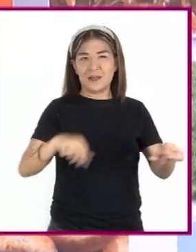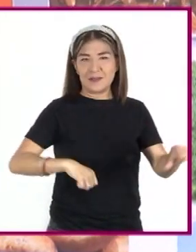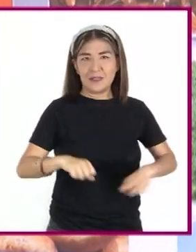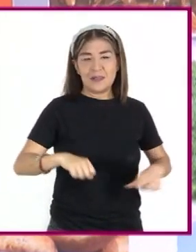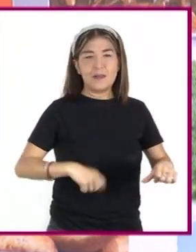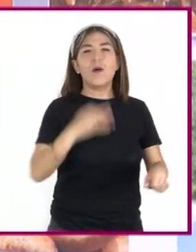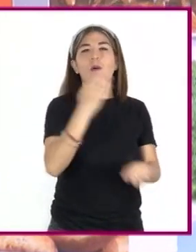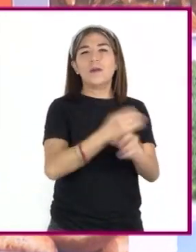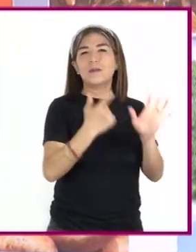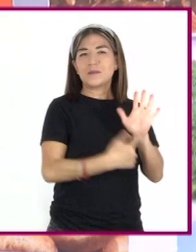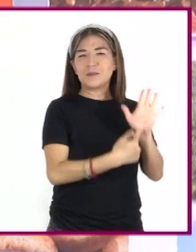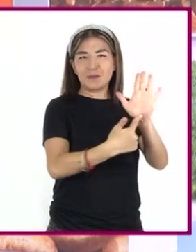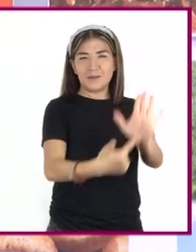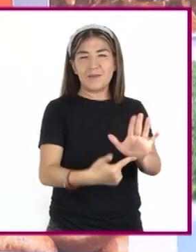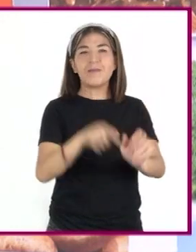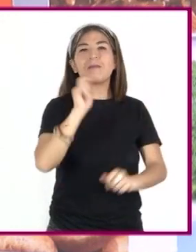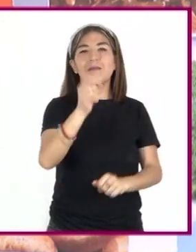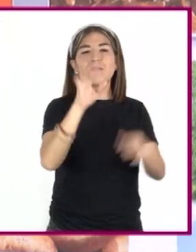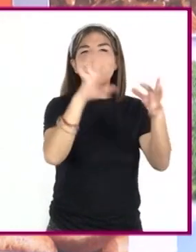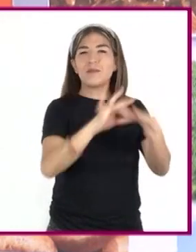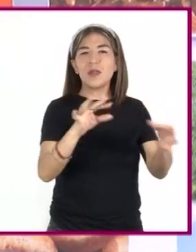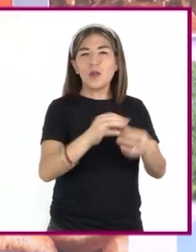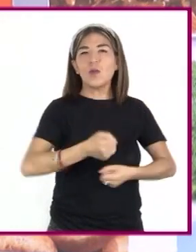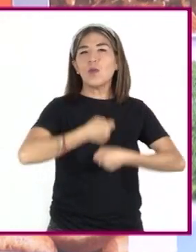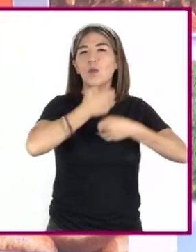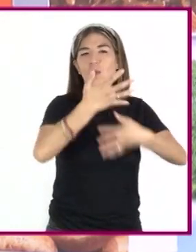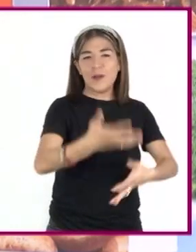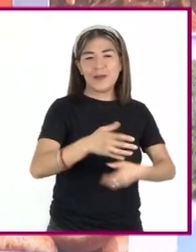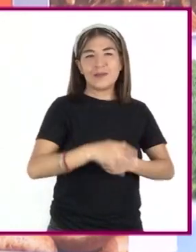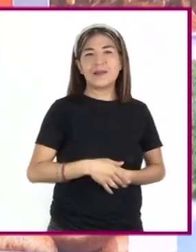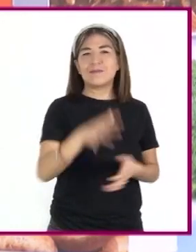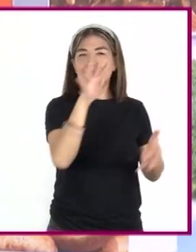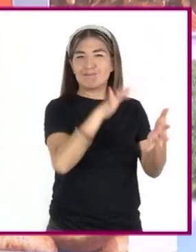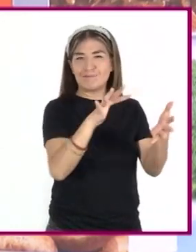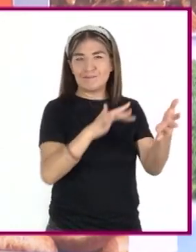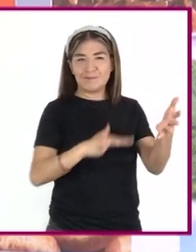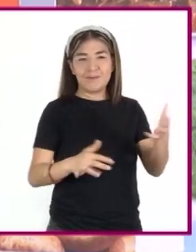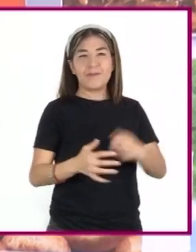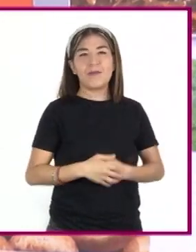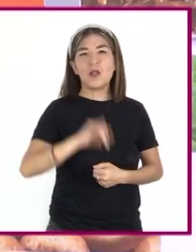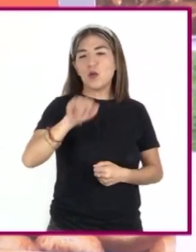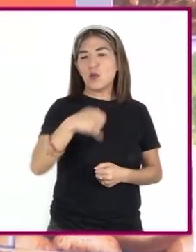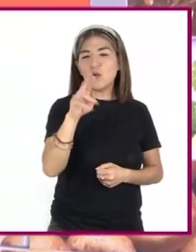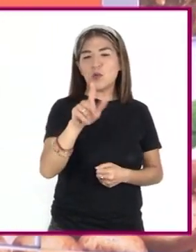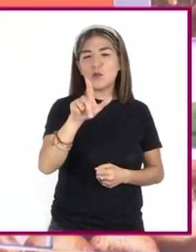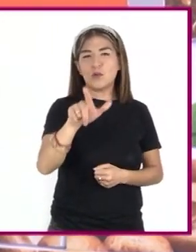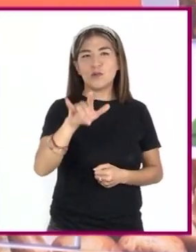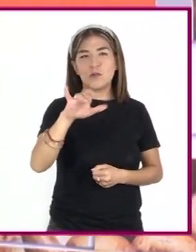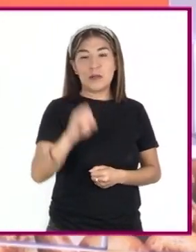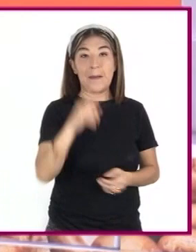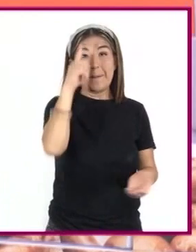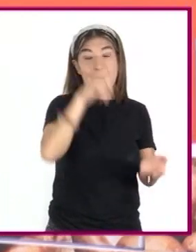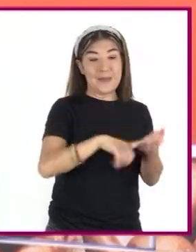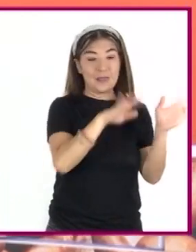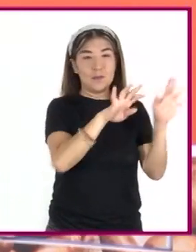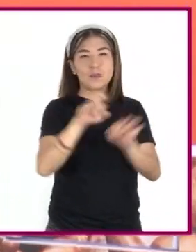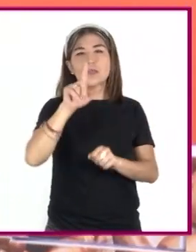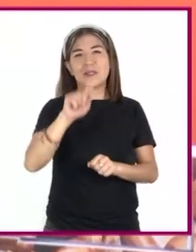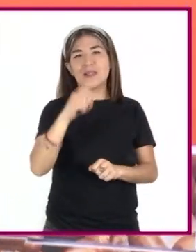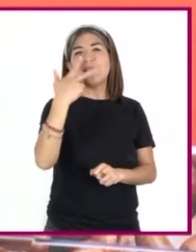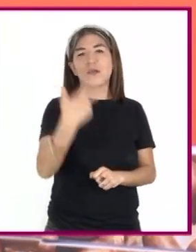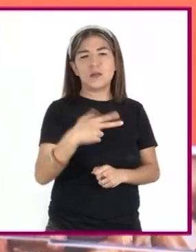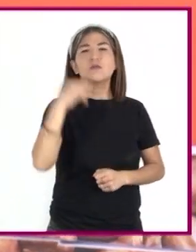traemos preparado un fragmento de un cuento clásico de la literatura de Julio Frenk de